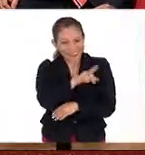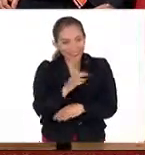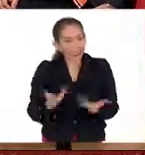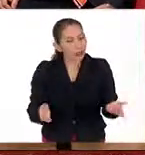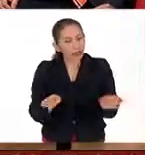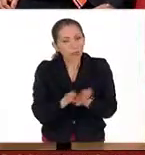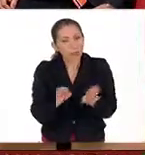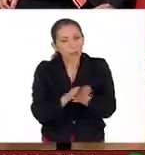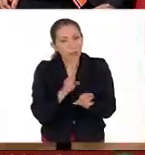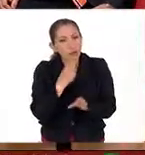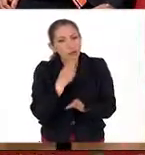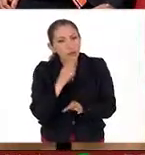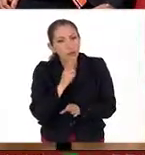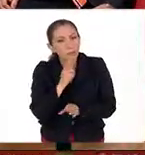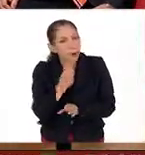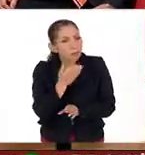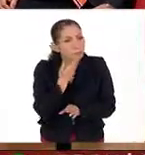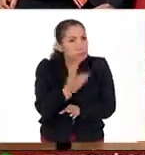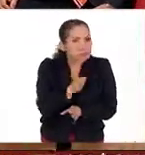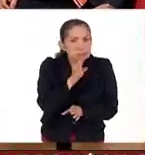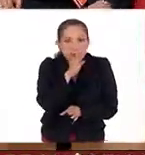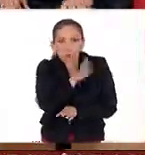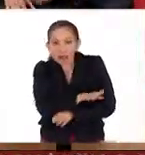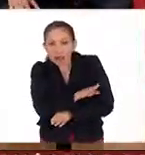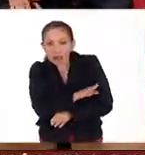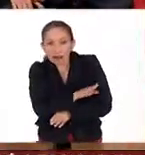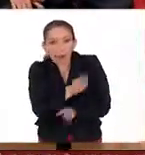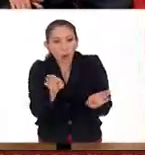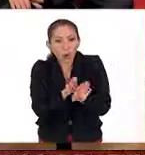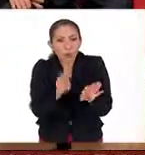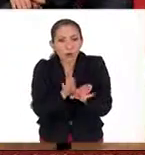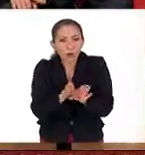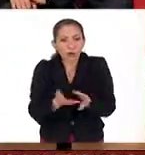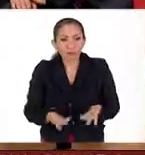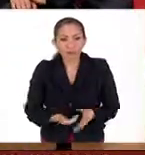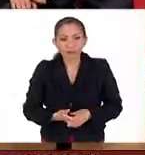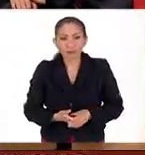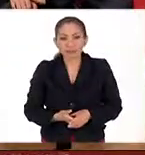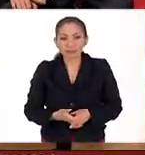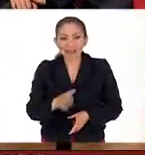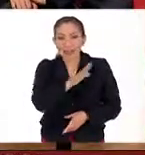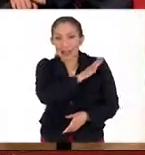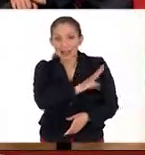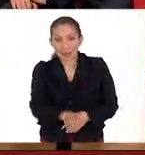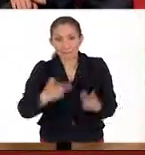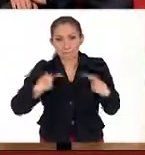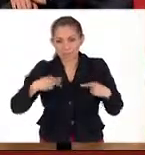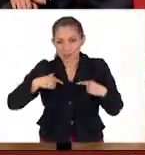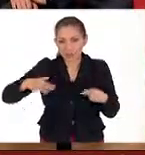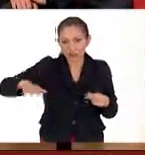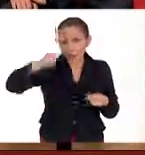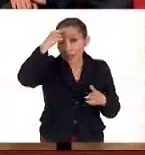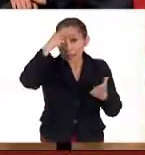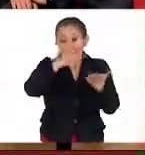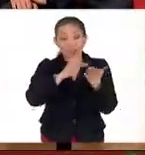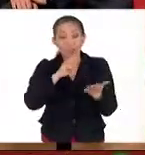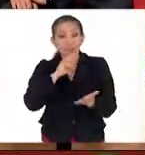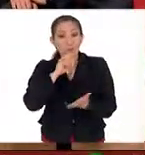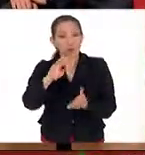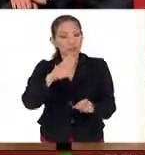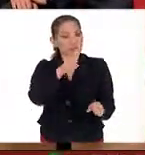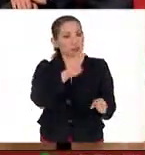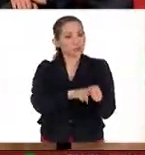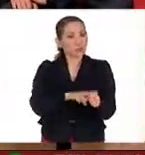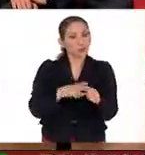¿y cómo usamos la voz? ¿Bien, mal o cómo estamos? En general, las personas creen que la voz sale